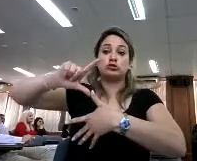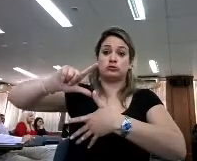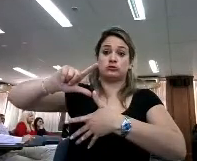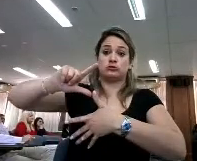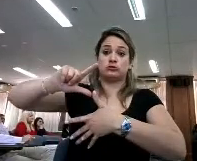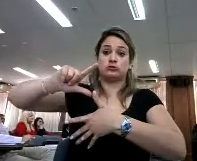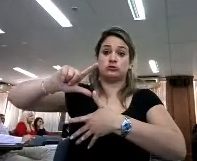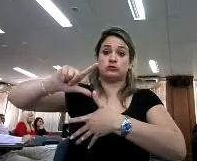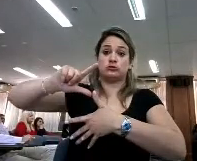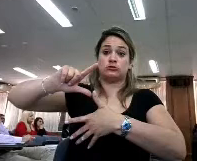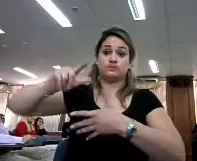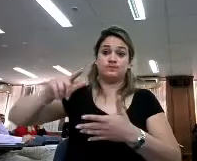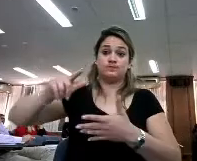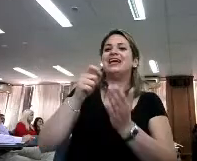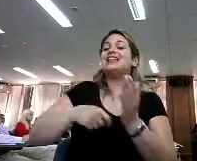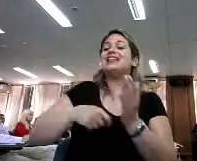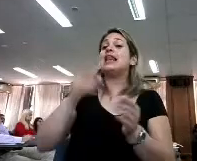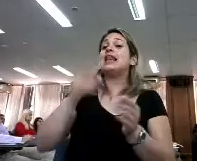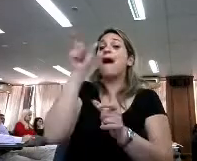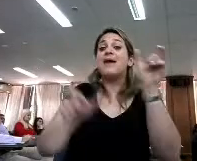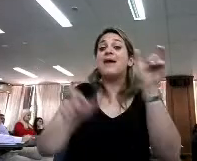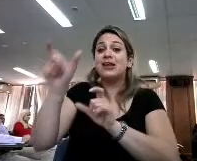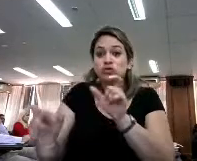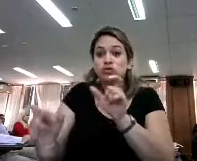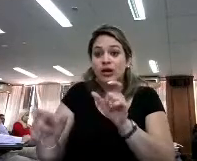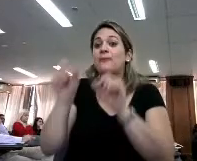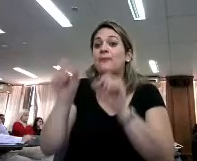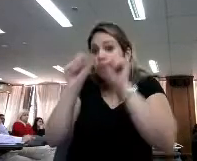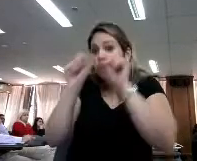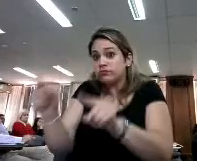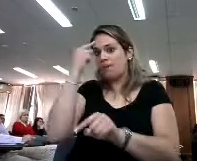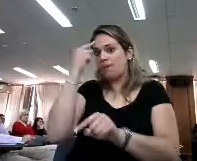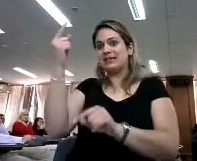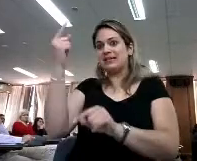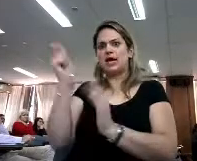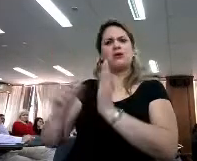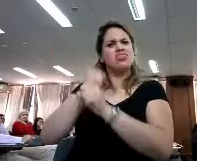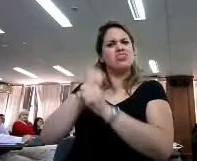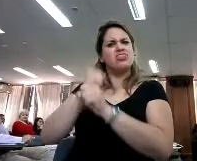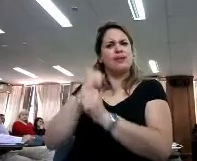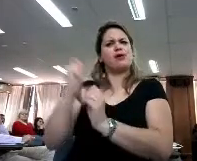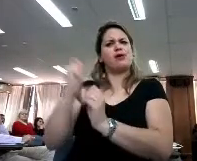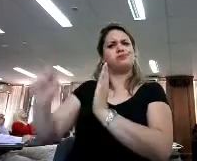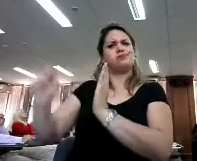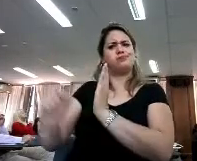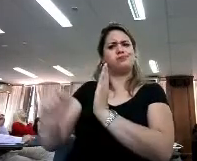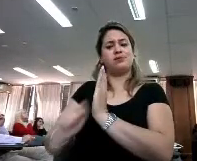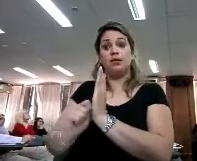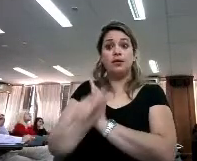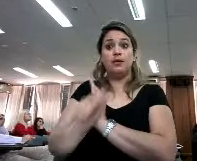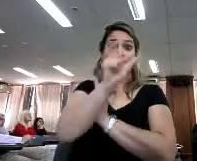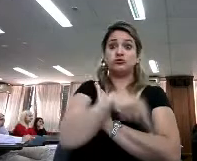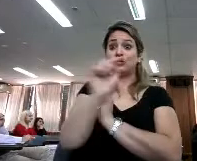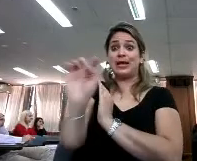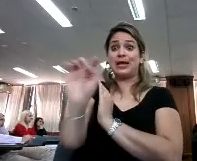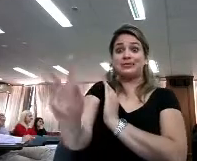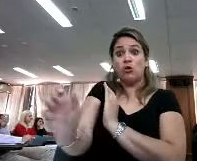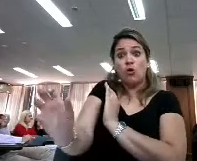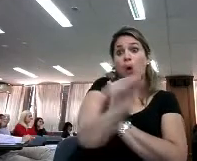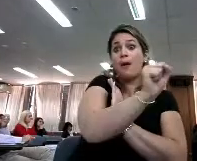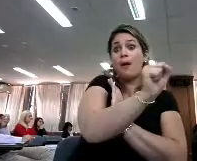de las personas. El origen de esto no es un negocio entre compañías, el origen de esto